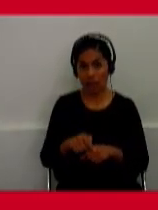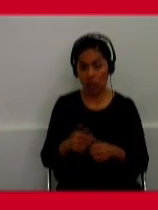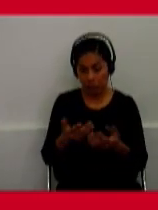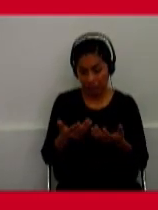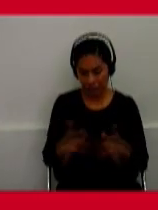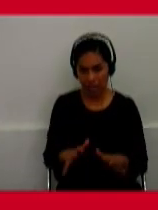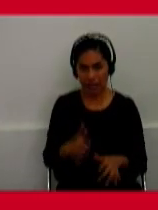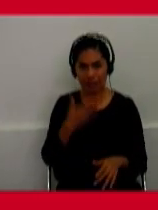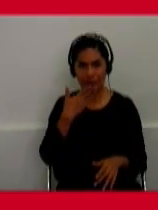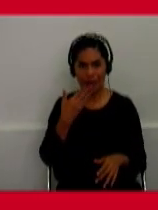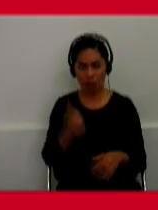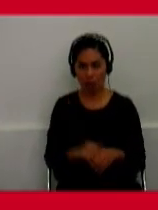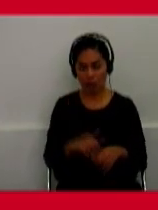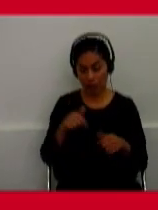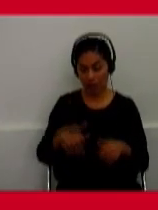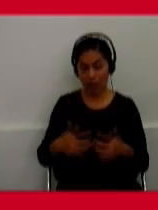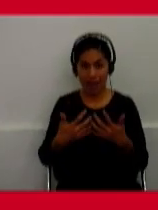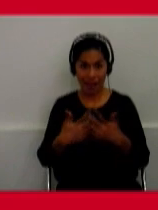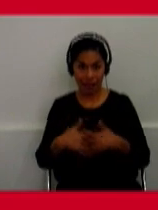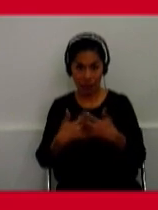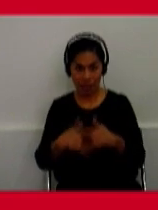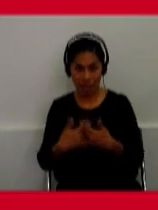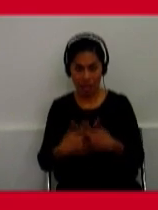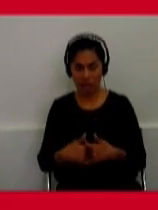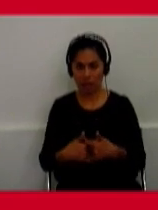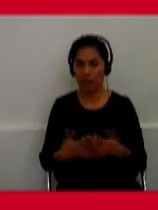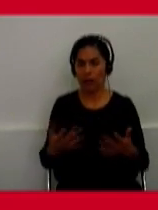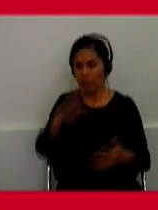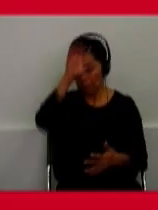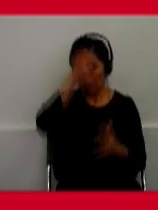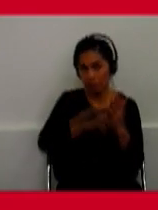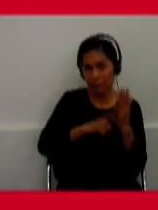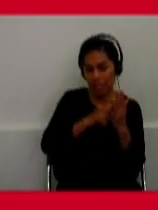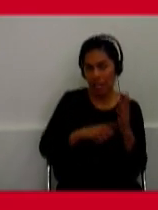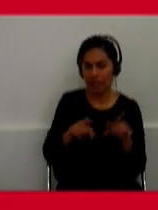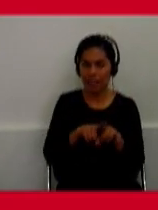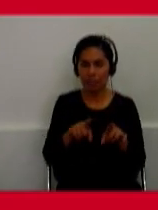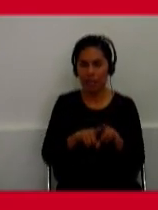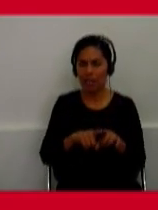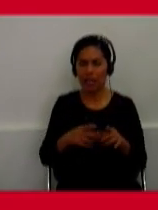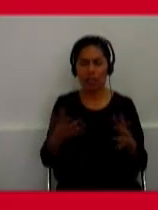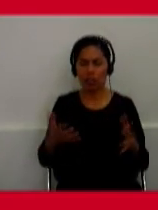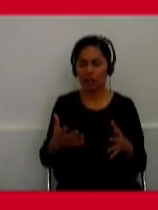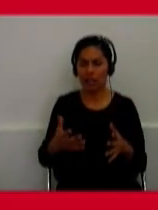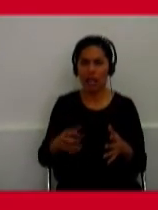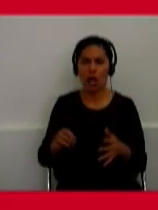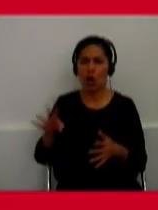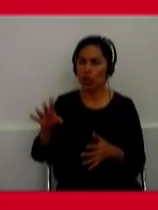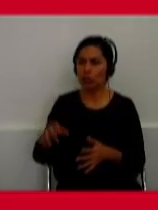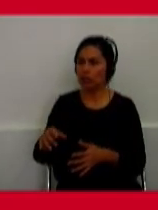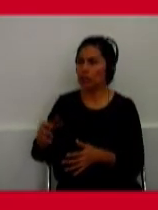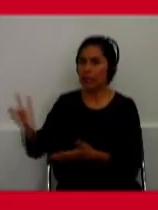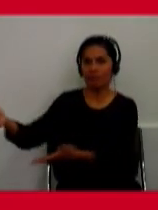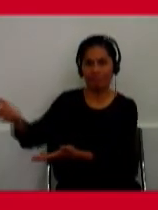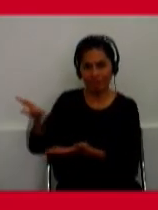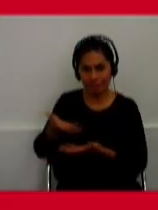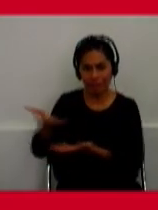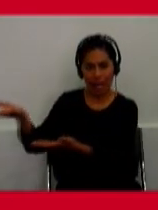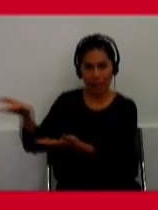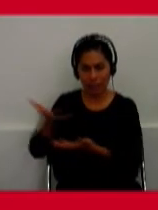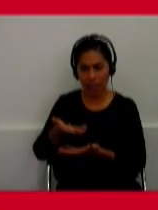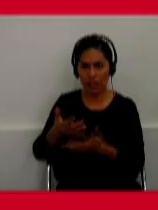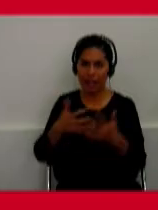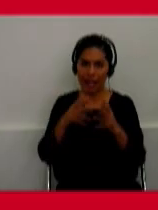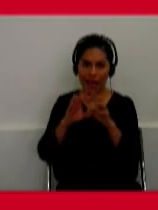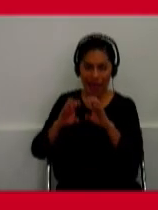maximizado no solo en las compañías mineras y en las consultoras, también en los proveedores de equipos. Cada proveedor de